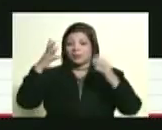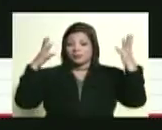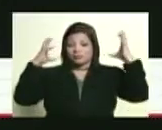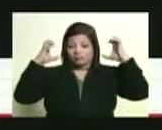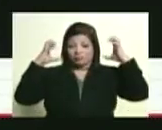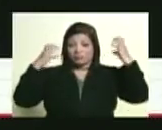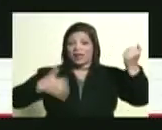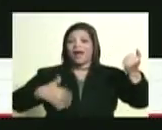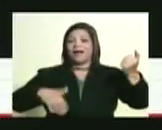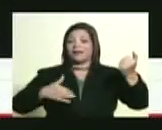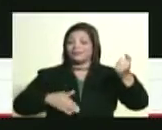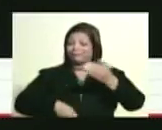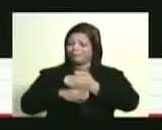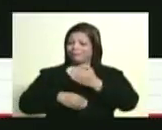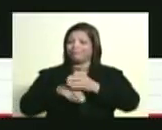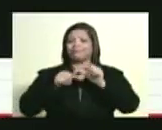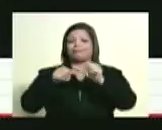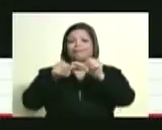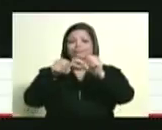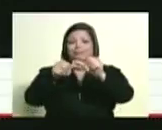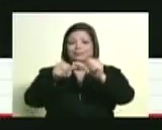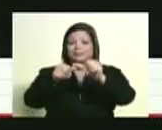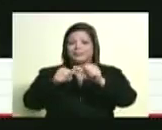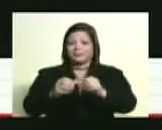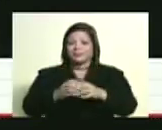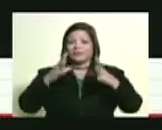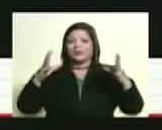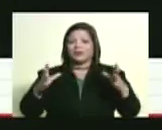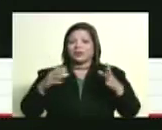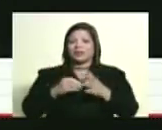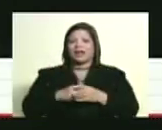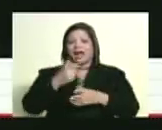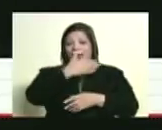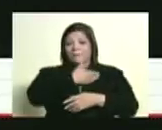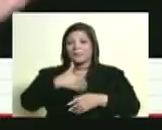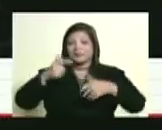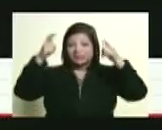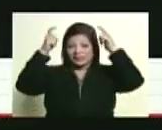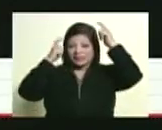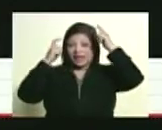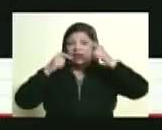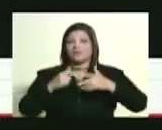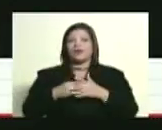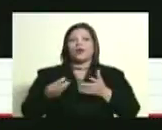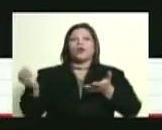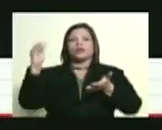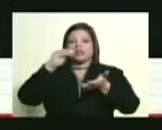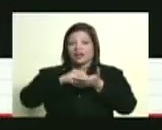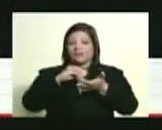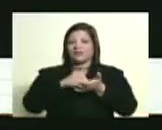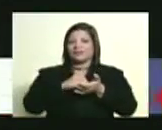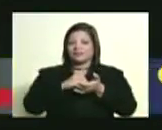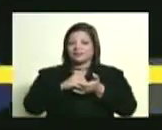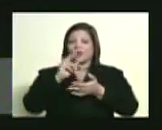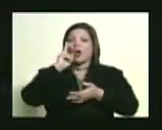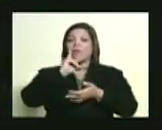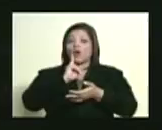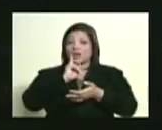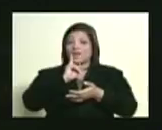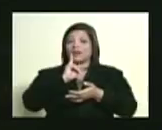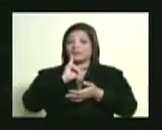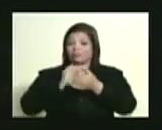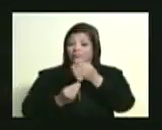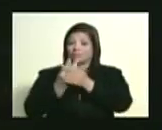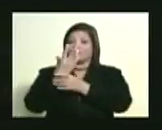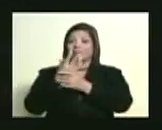¿no? Indiscutiblemente. Yo creo que un gran aliprimerista fue el comandante Chávez y nos trajo otra vez ese Bolívar, a esa,